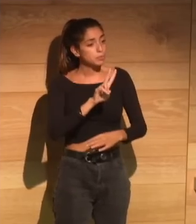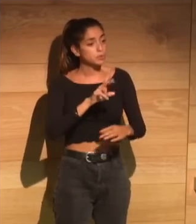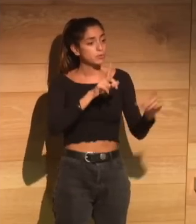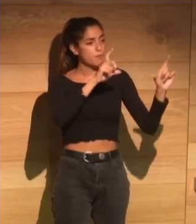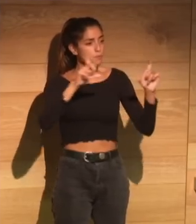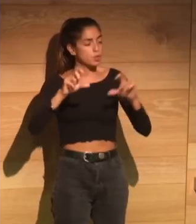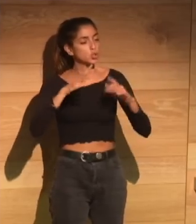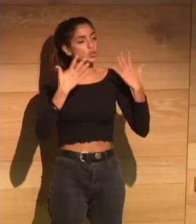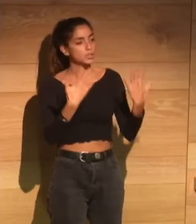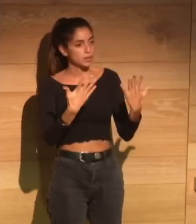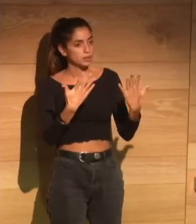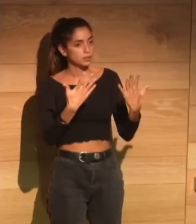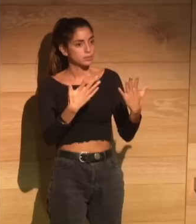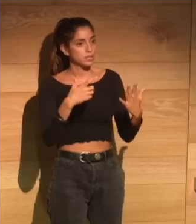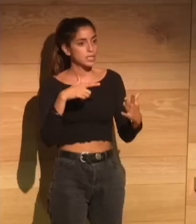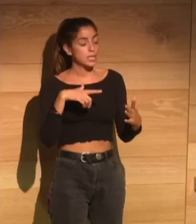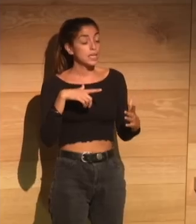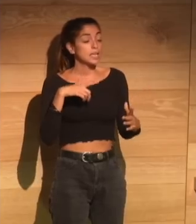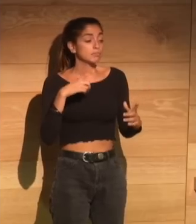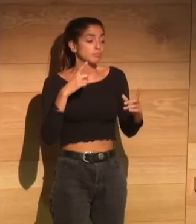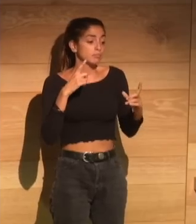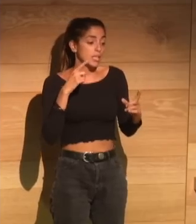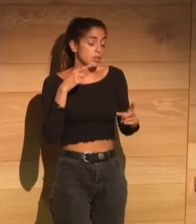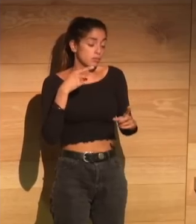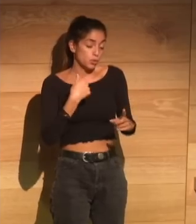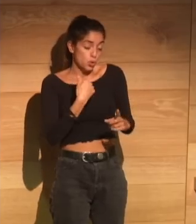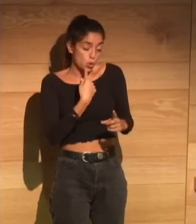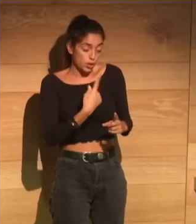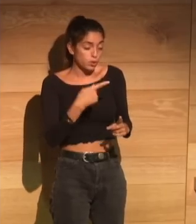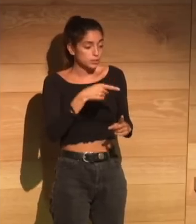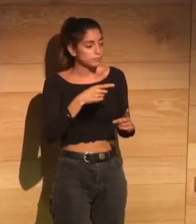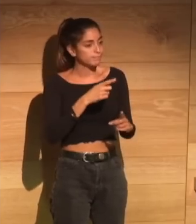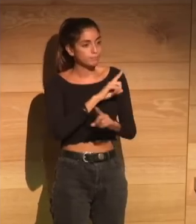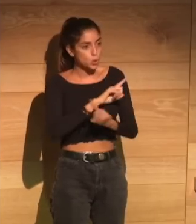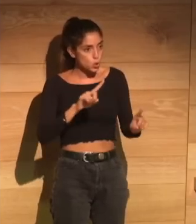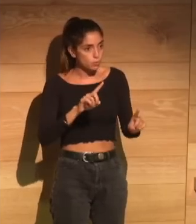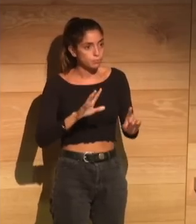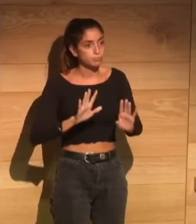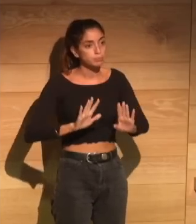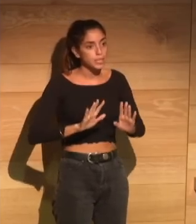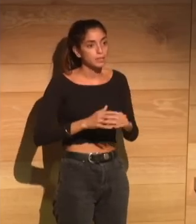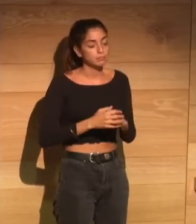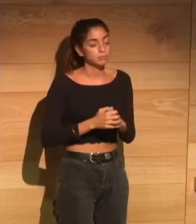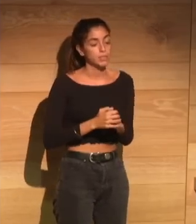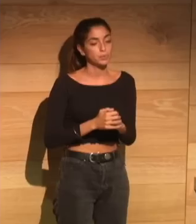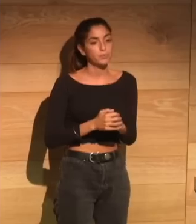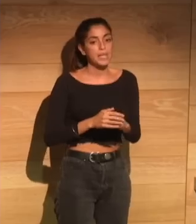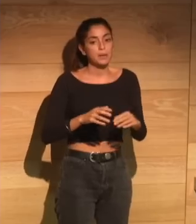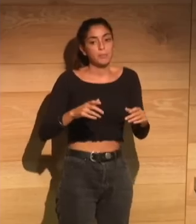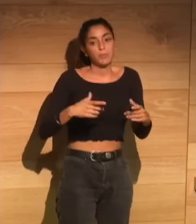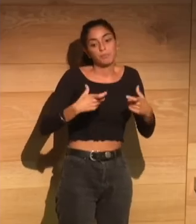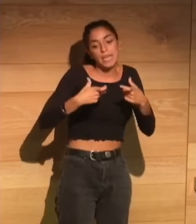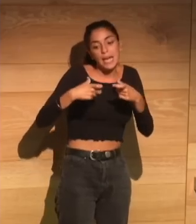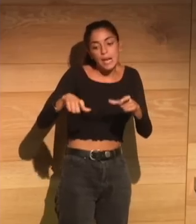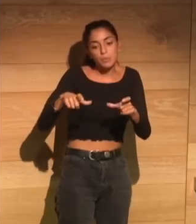segundo. Insisto en que eso parece que no es así. Y sin embargo, paradójicamente, eso es lo que permitió avanzar en el campo de la cronofotografía, sobre todo con los experimentos